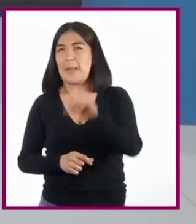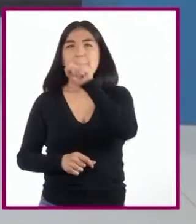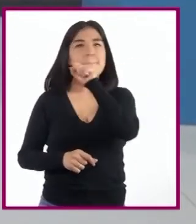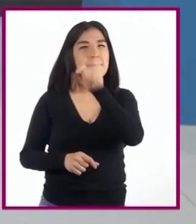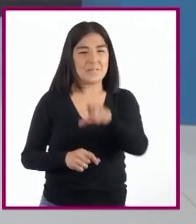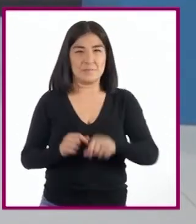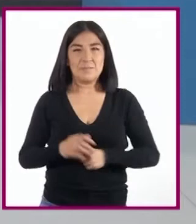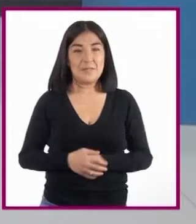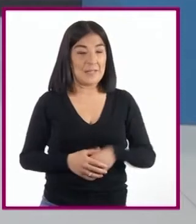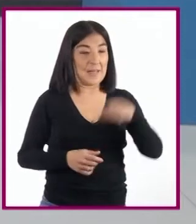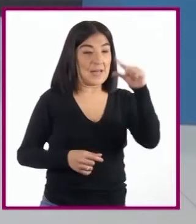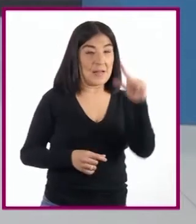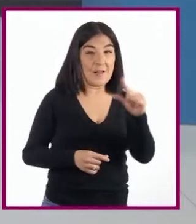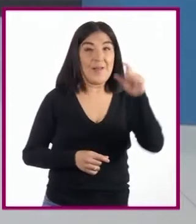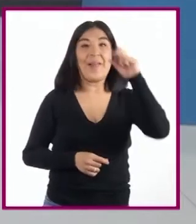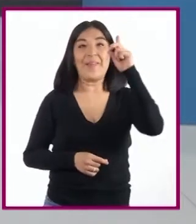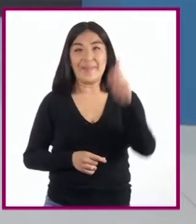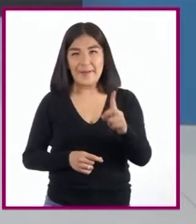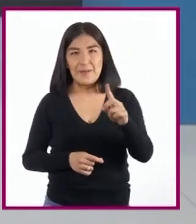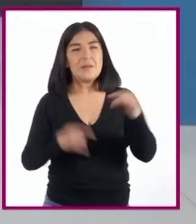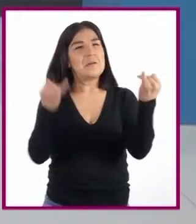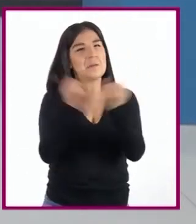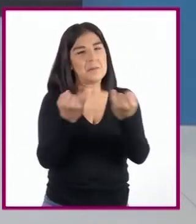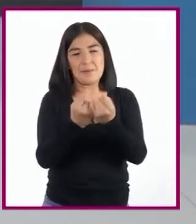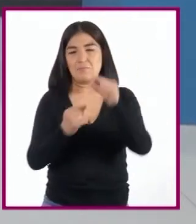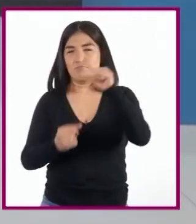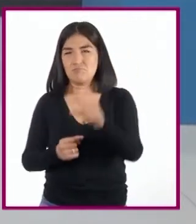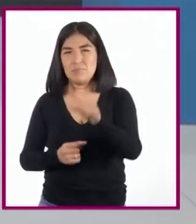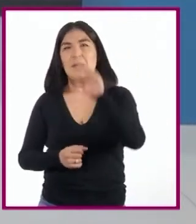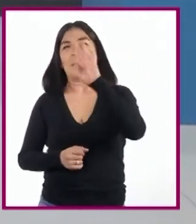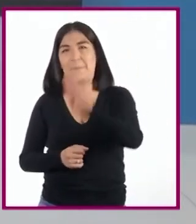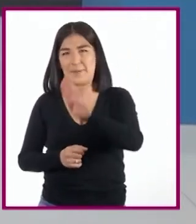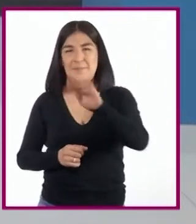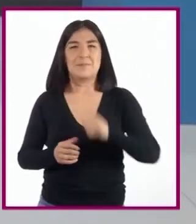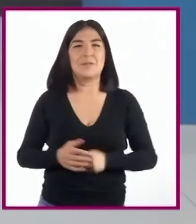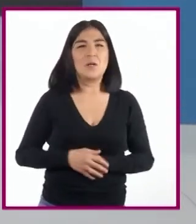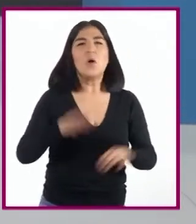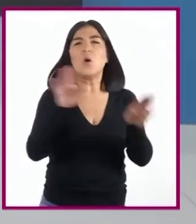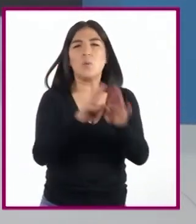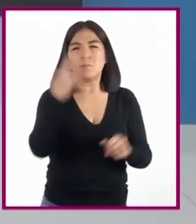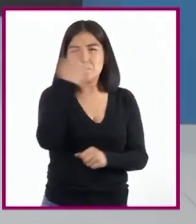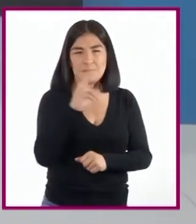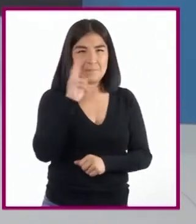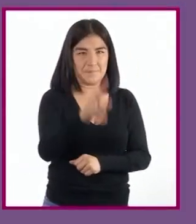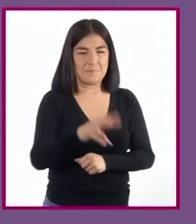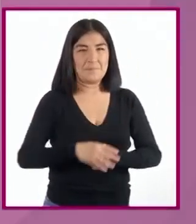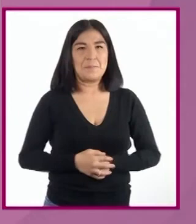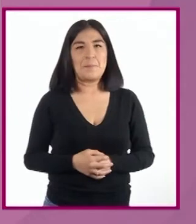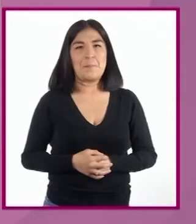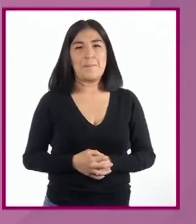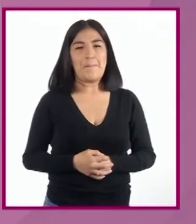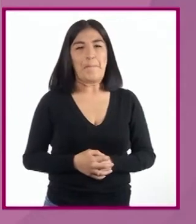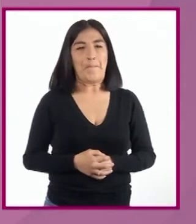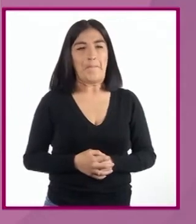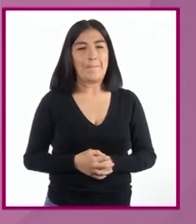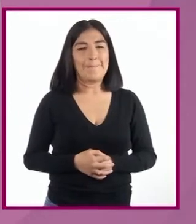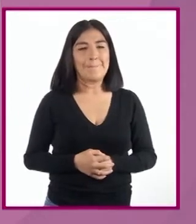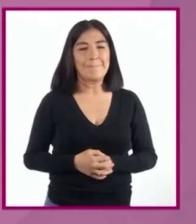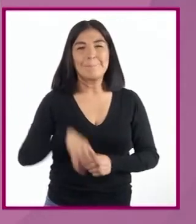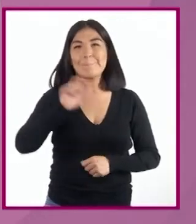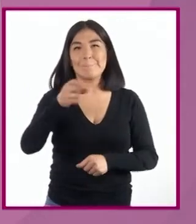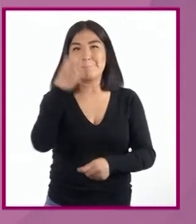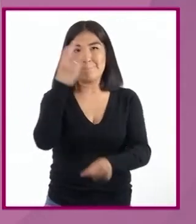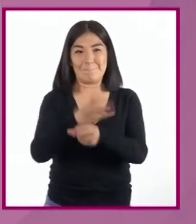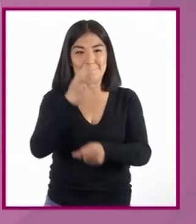que el ángulo D mide lo mismo que el ángulo B. Analicémoslo en el siguiente video. La tercera